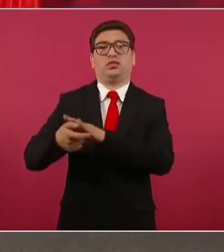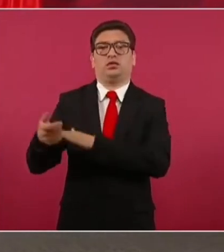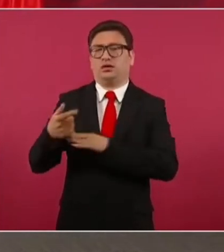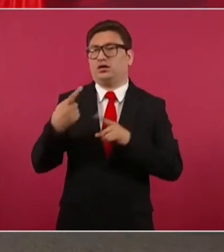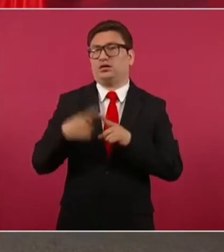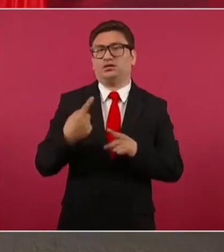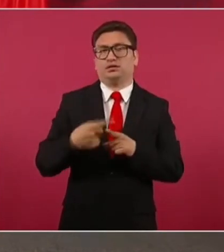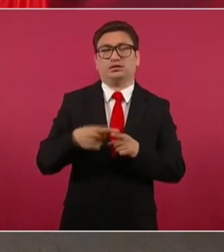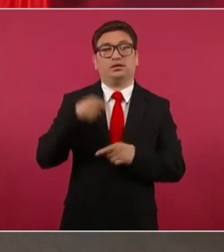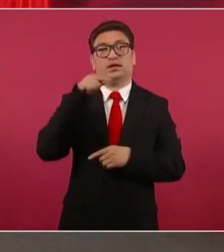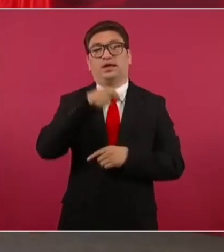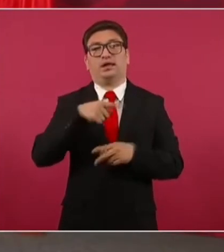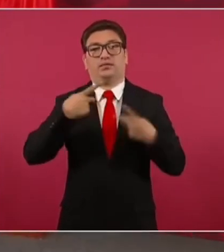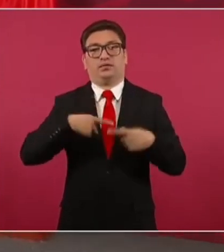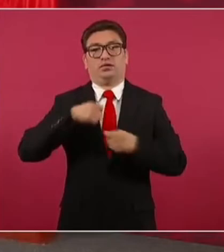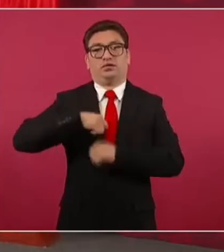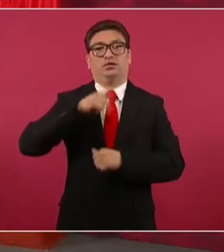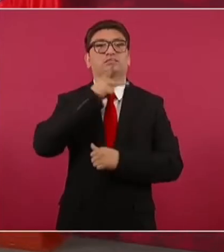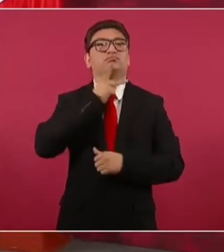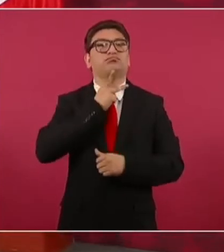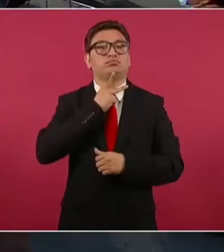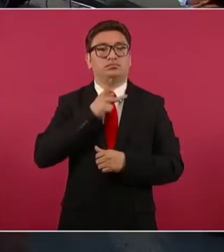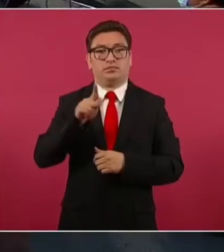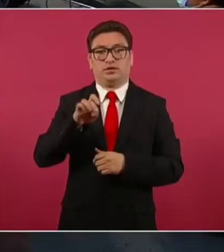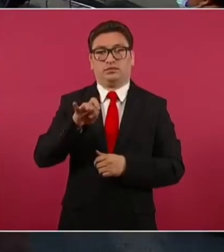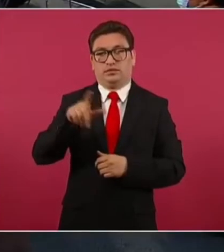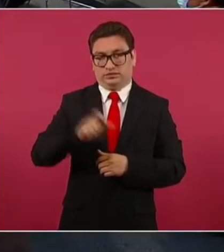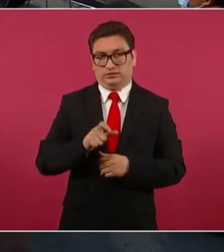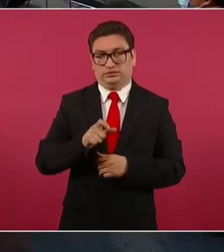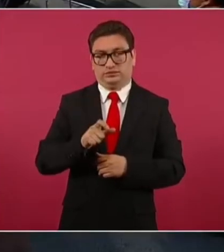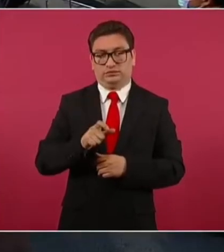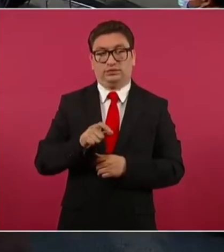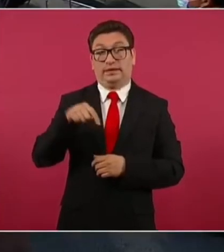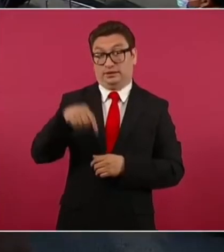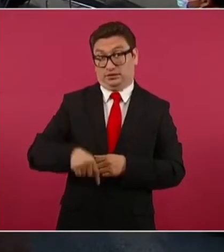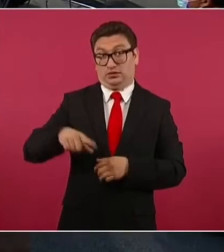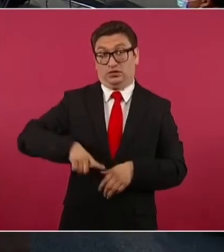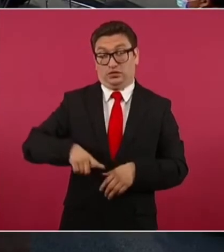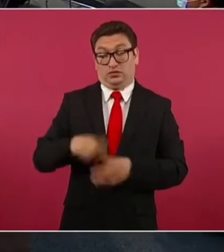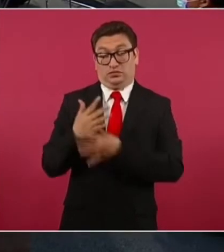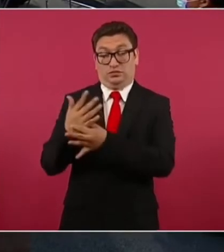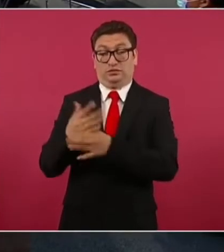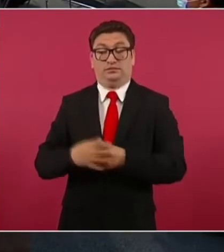a funcionarios de Pemex en este gobierno.